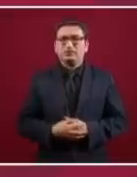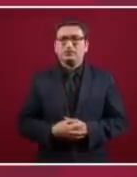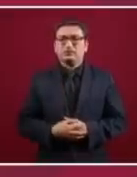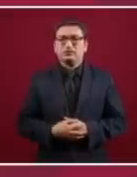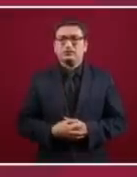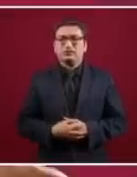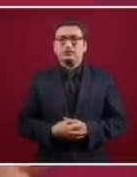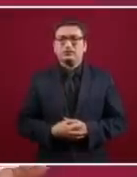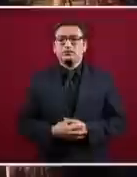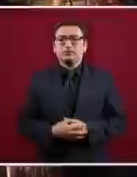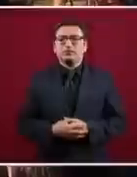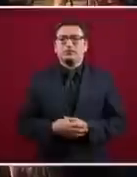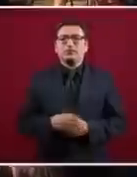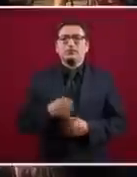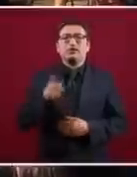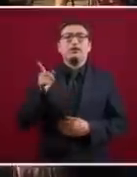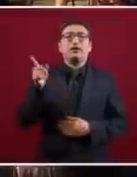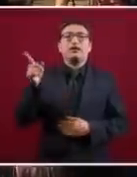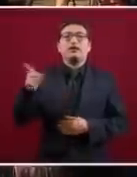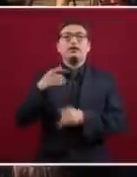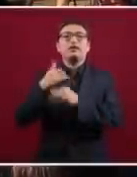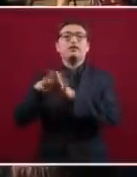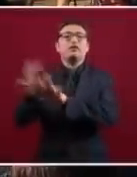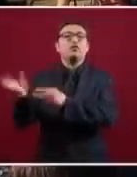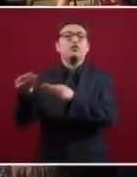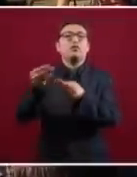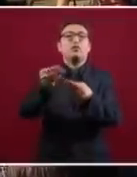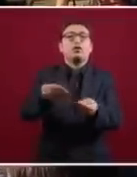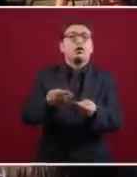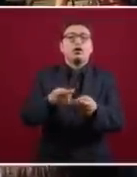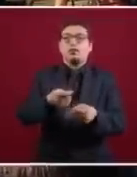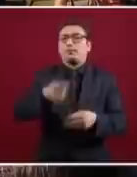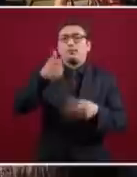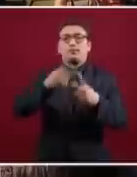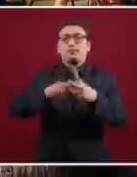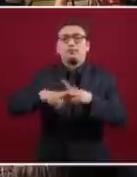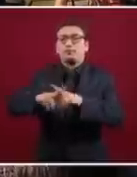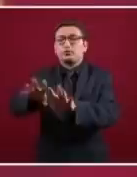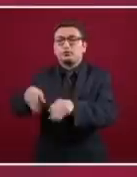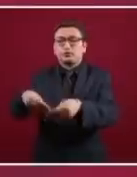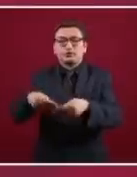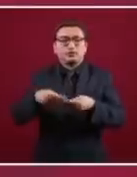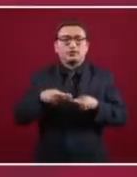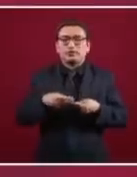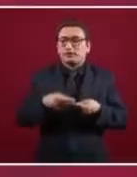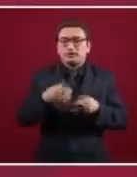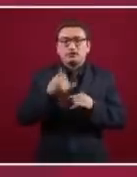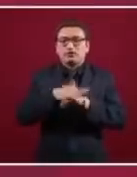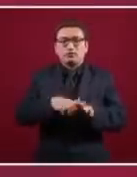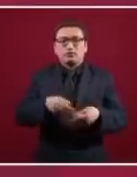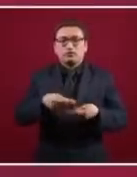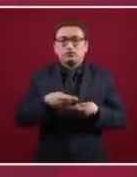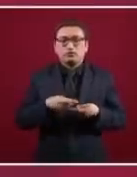en esa información originalmente ésa fue la que recibieron